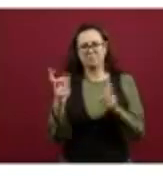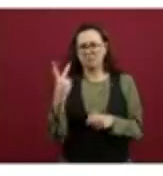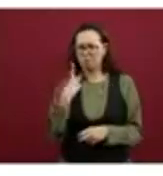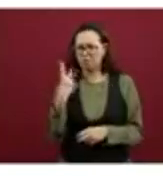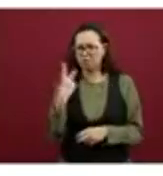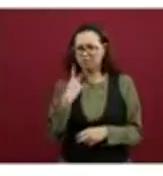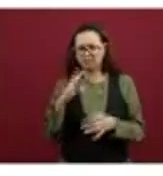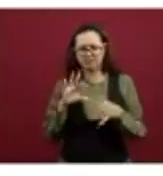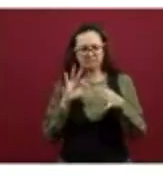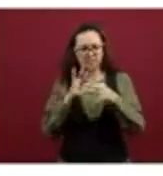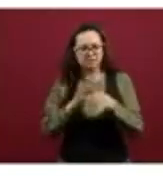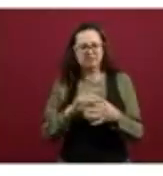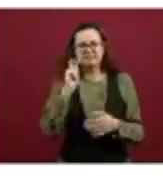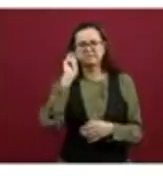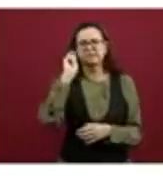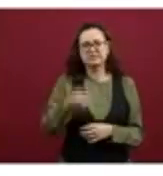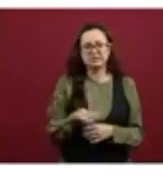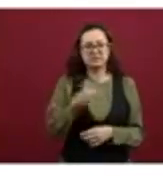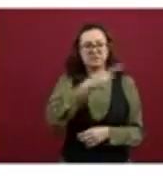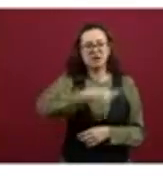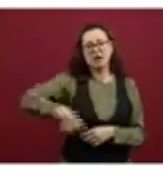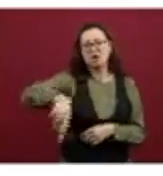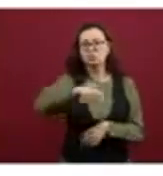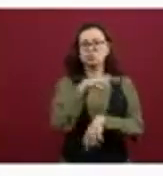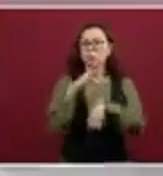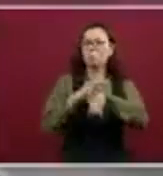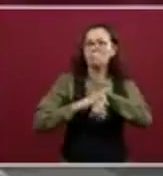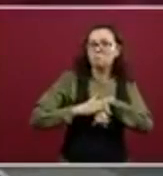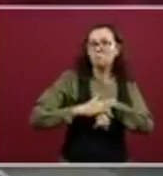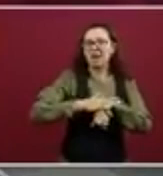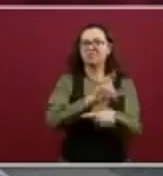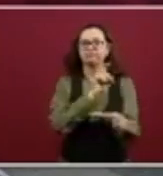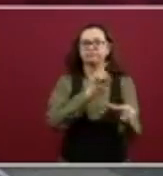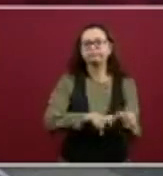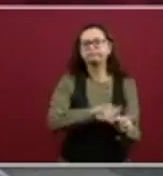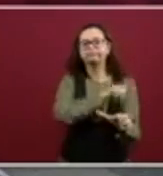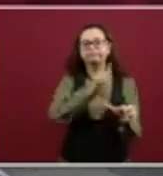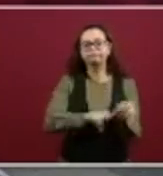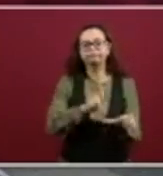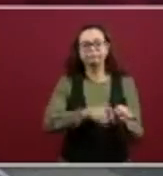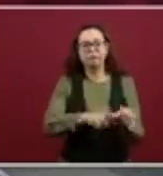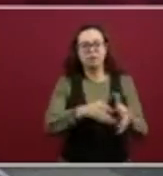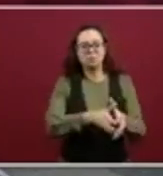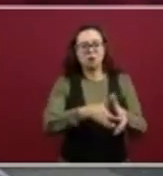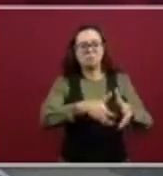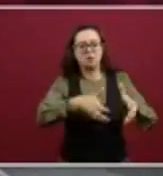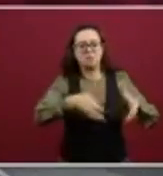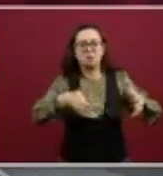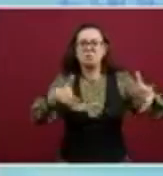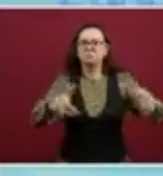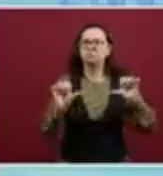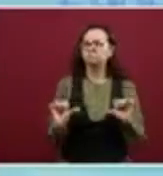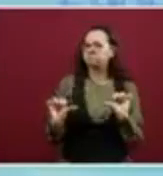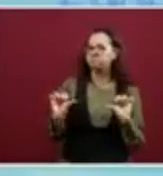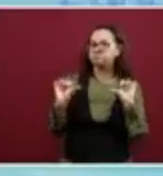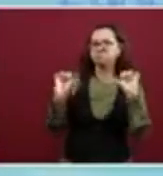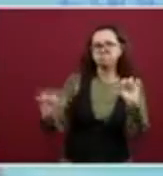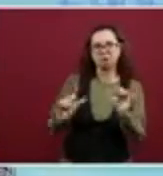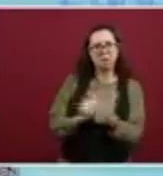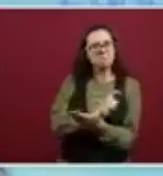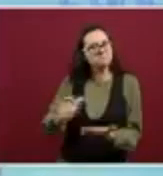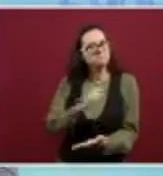que es una política que va en ascenso, que cada vez está arraigando más y que mayor